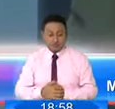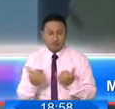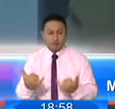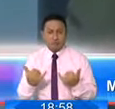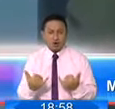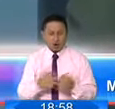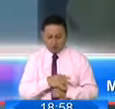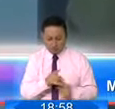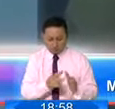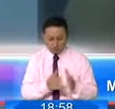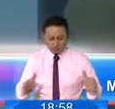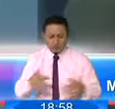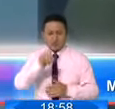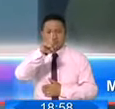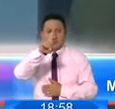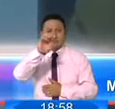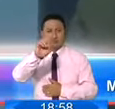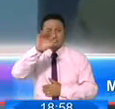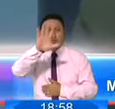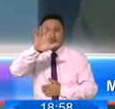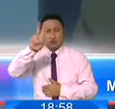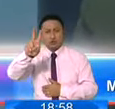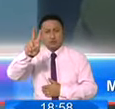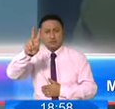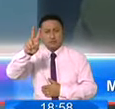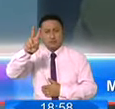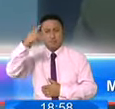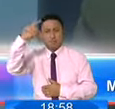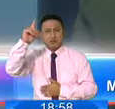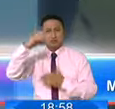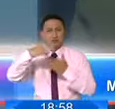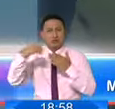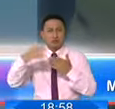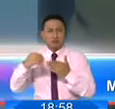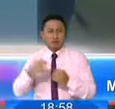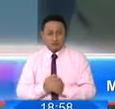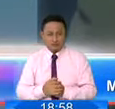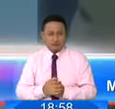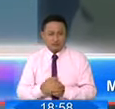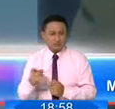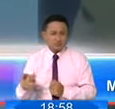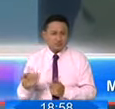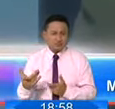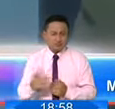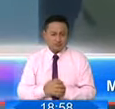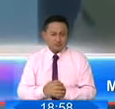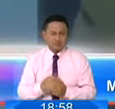contractual llegó a 152 millones de dólares. Es decir,